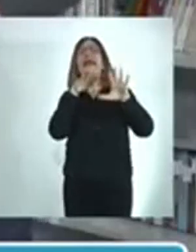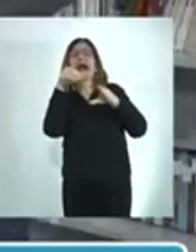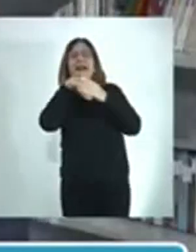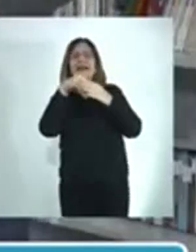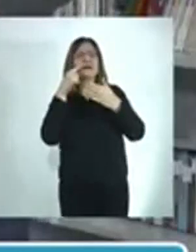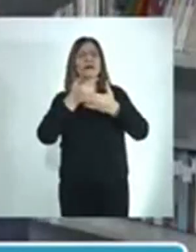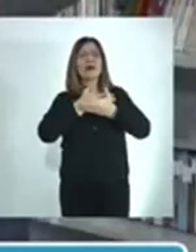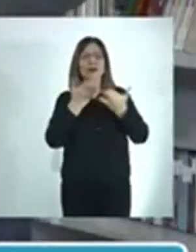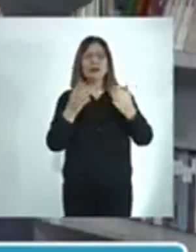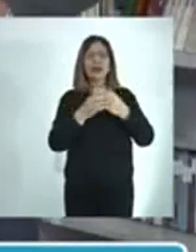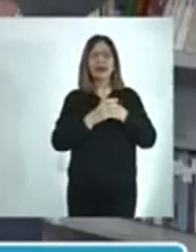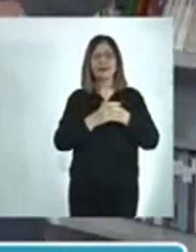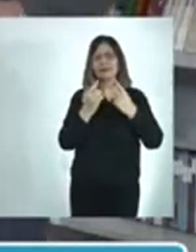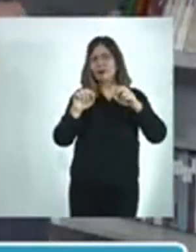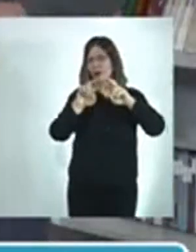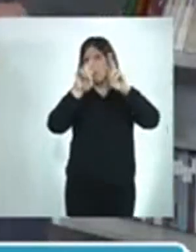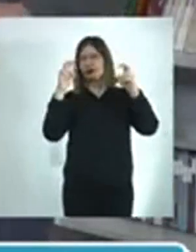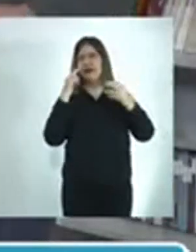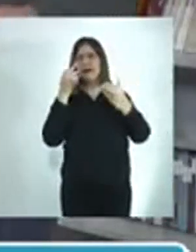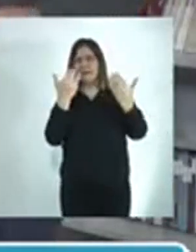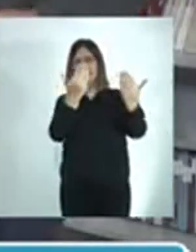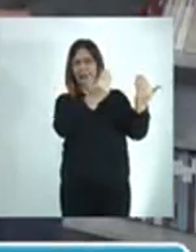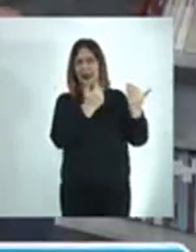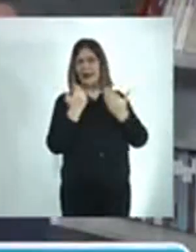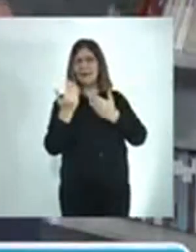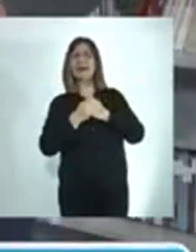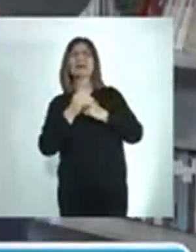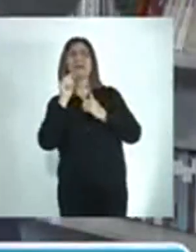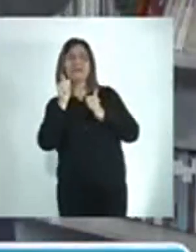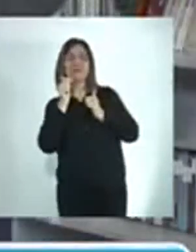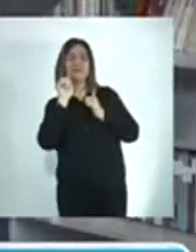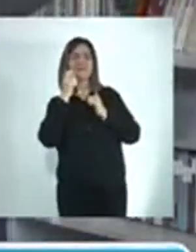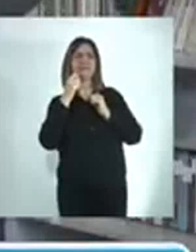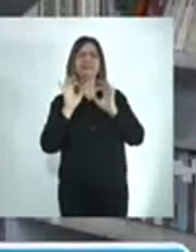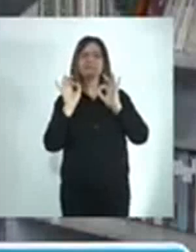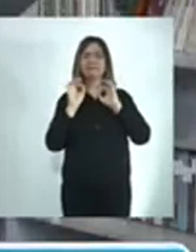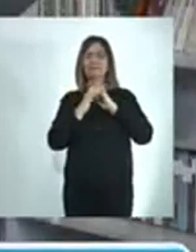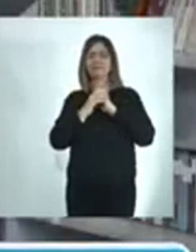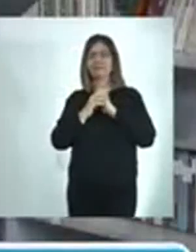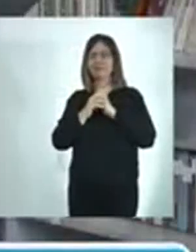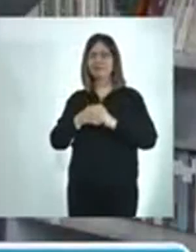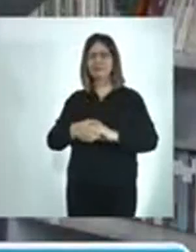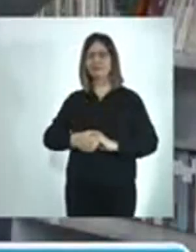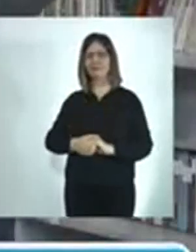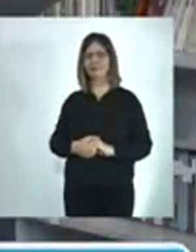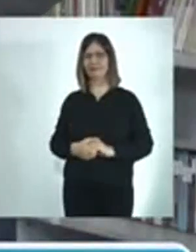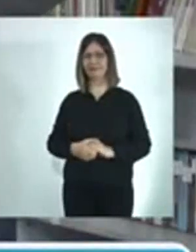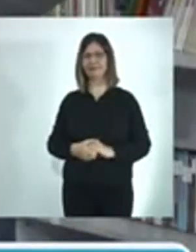viviendo este cuarto Congreso Internacional de Educación. Bien.